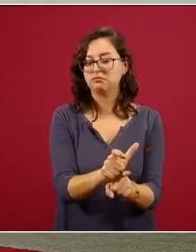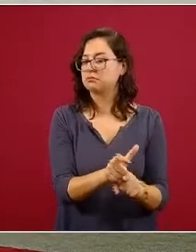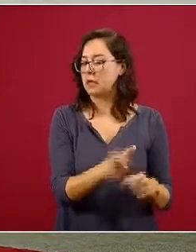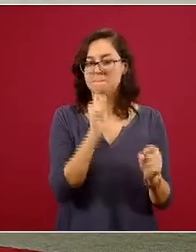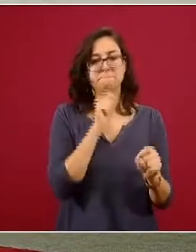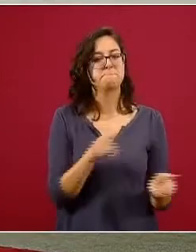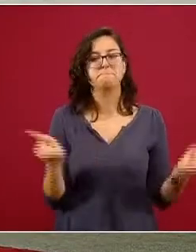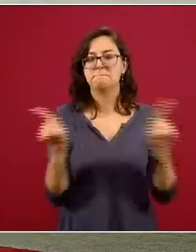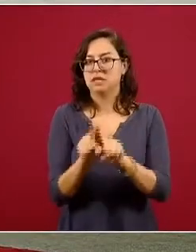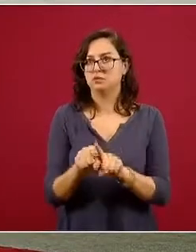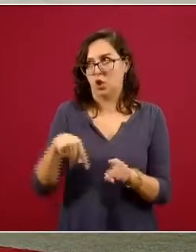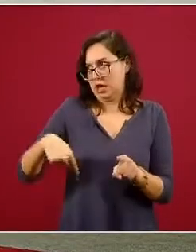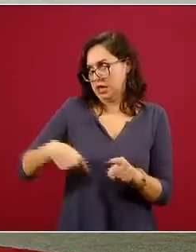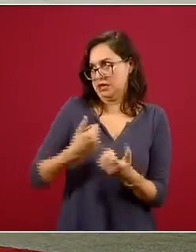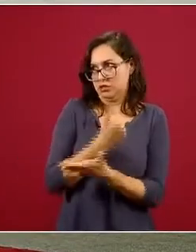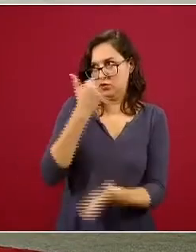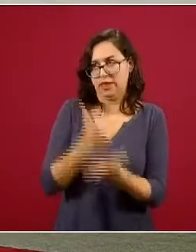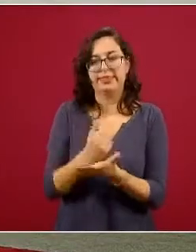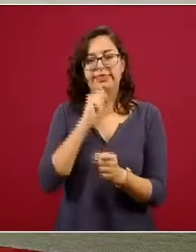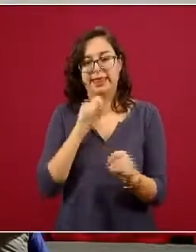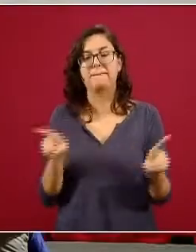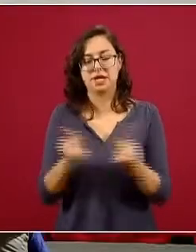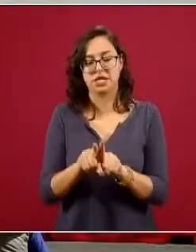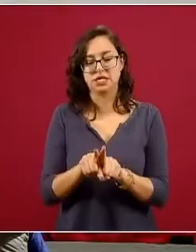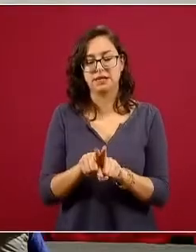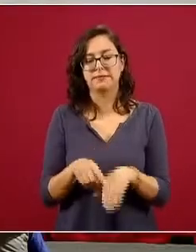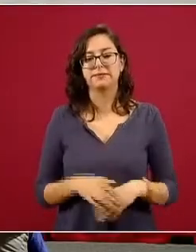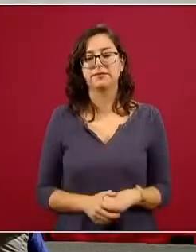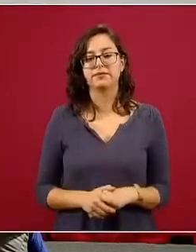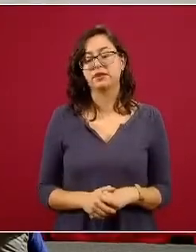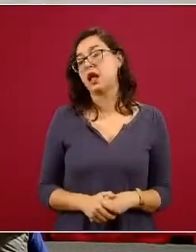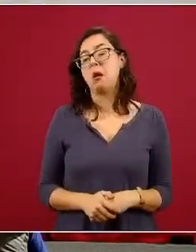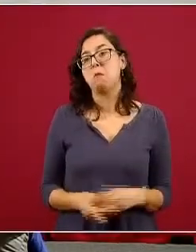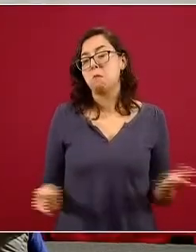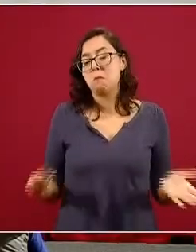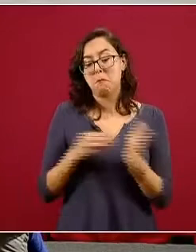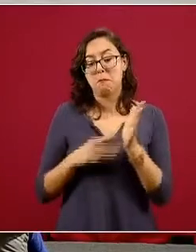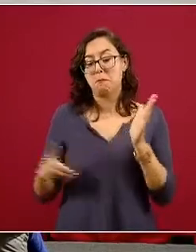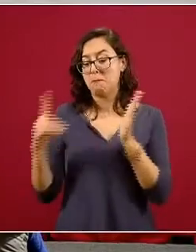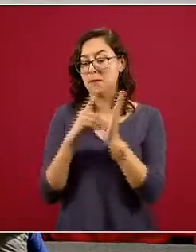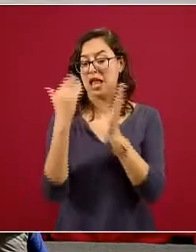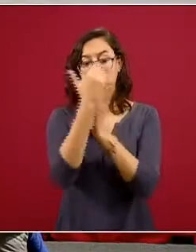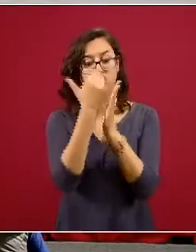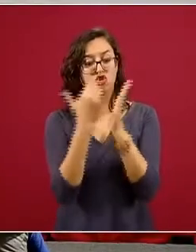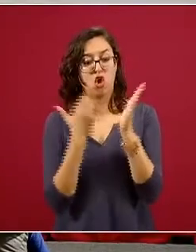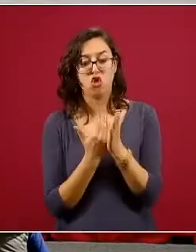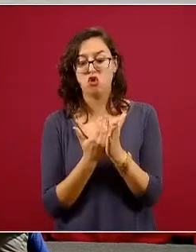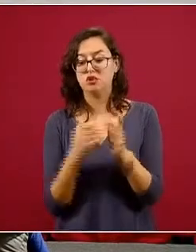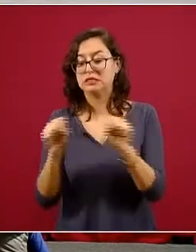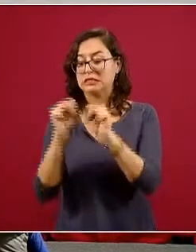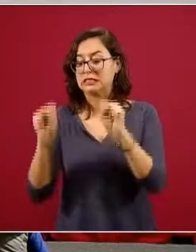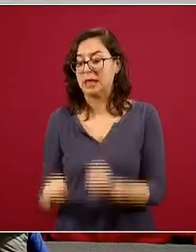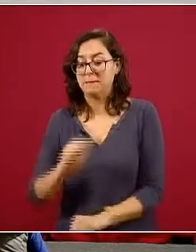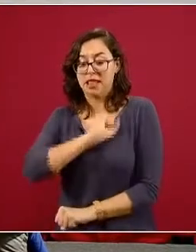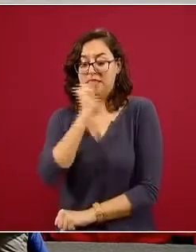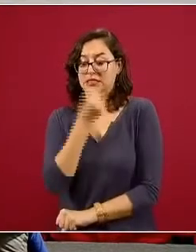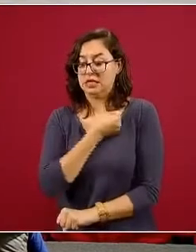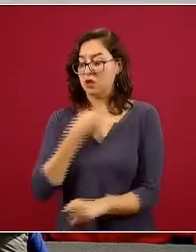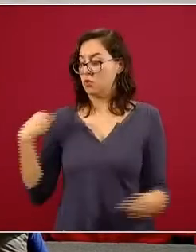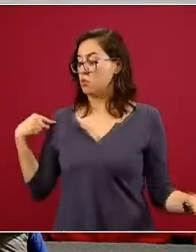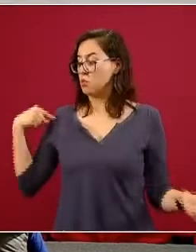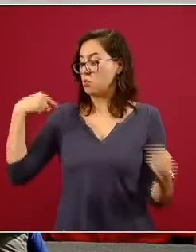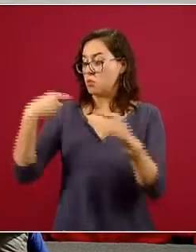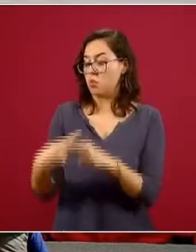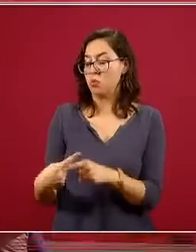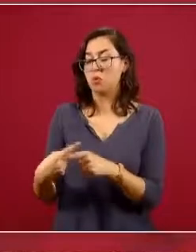este mismo modelo. El modelo es un modelo fundamental de los sistemas de salud que a lo largo de